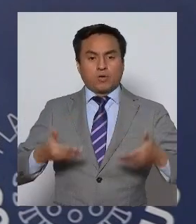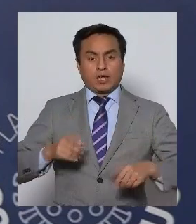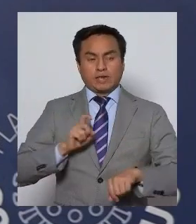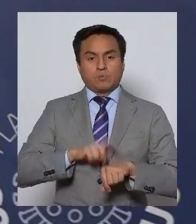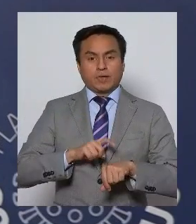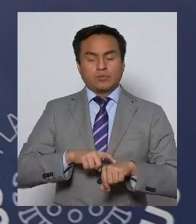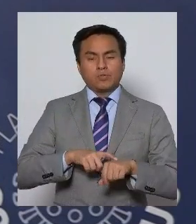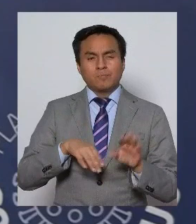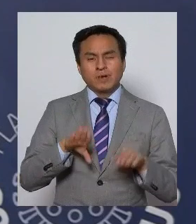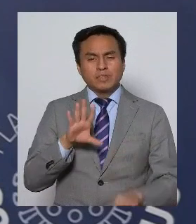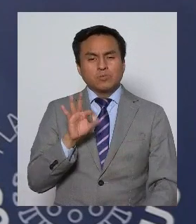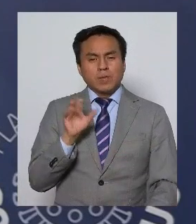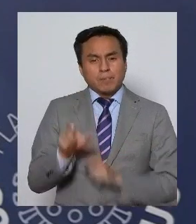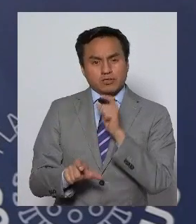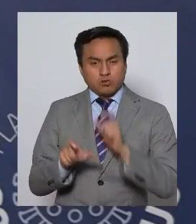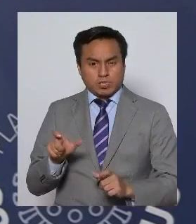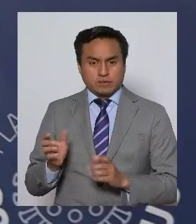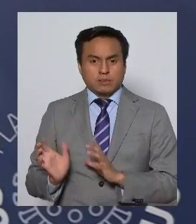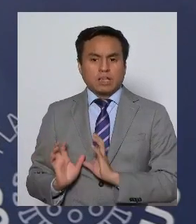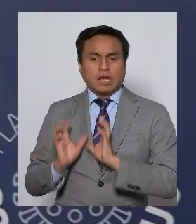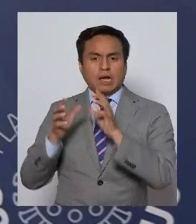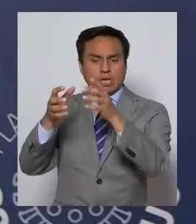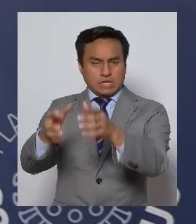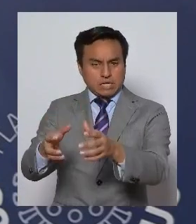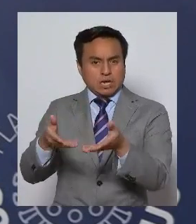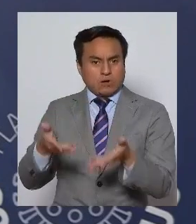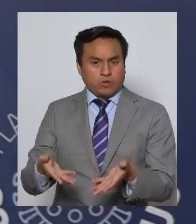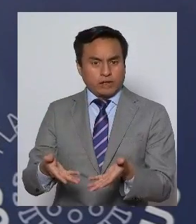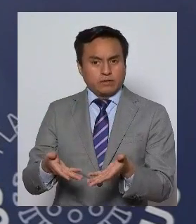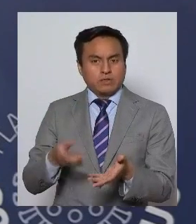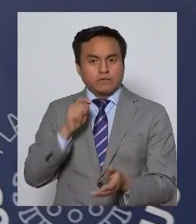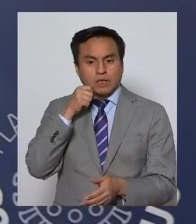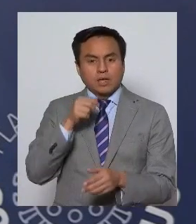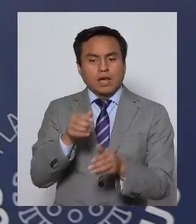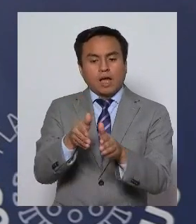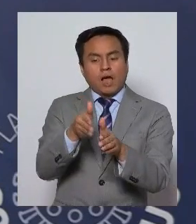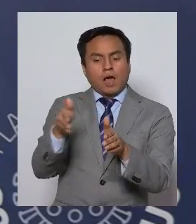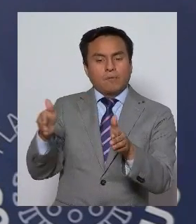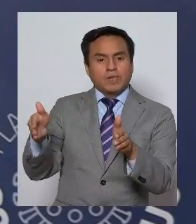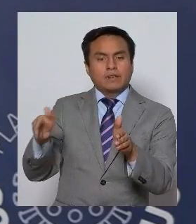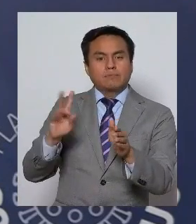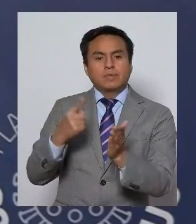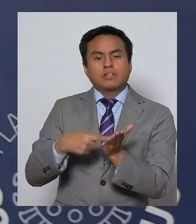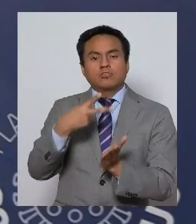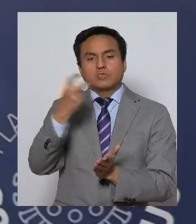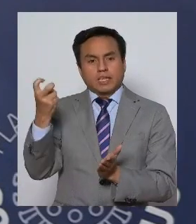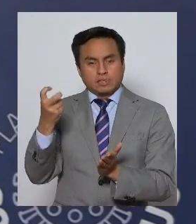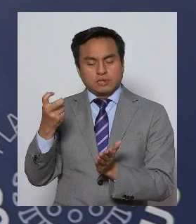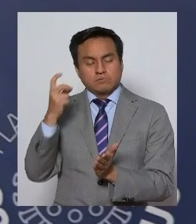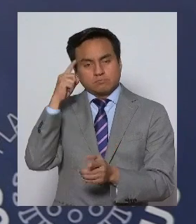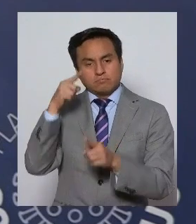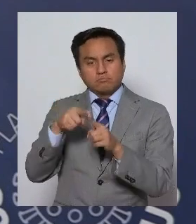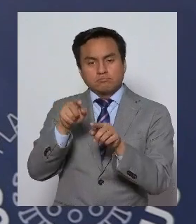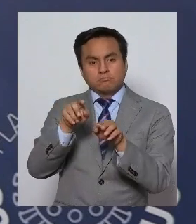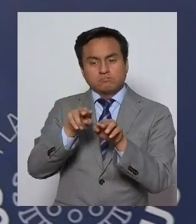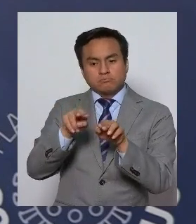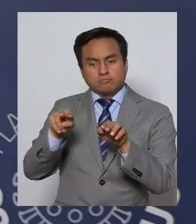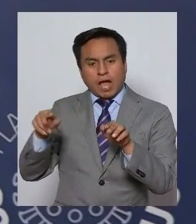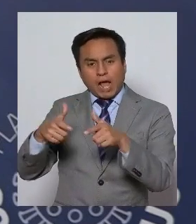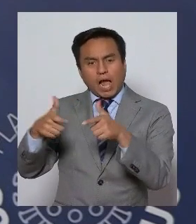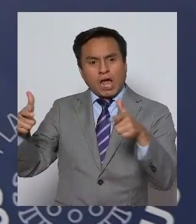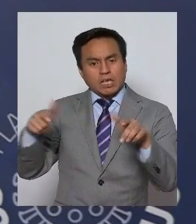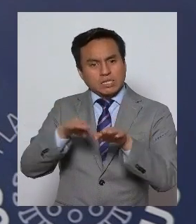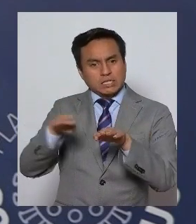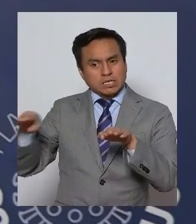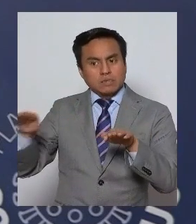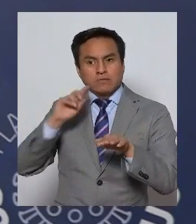momento más de 50 personas a ese recinto y vamos a ampliarlo para llegar a 1.200 cupos, de manera tal de